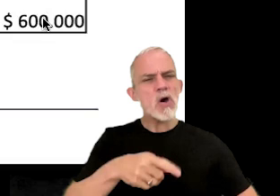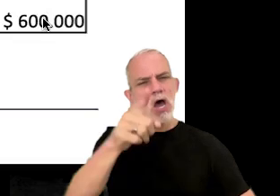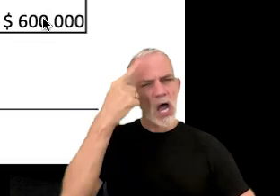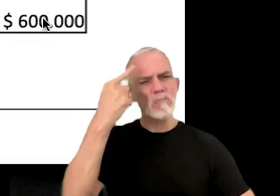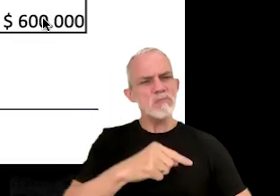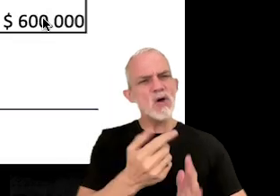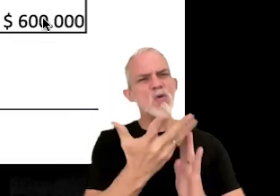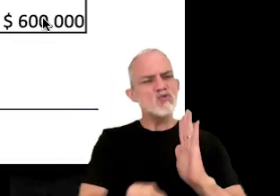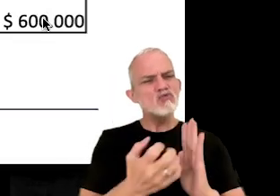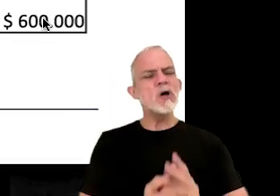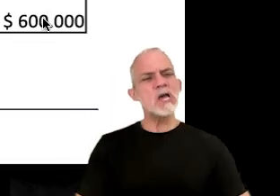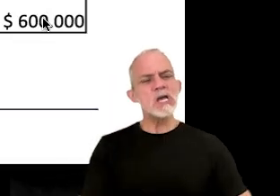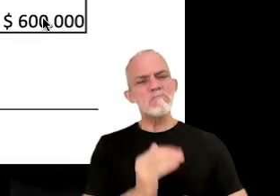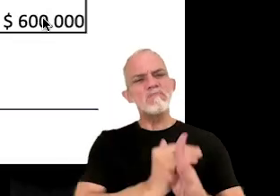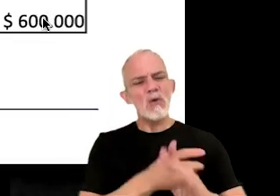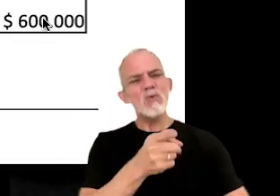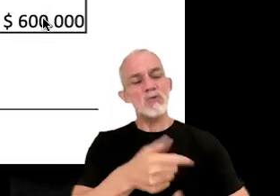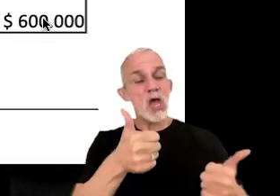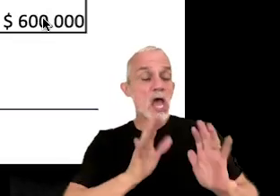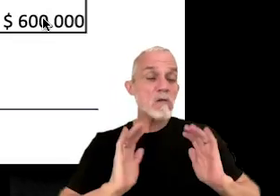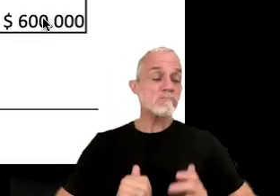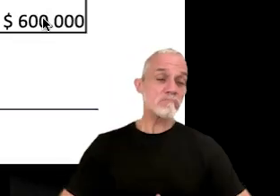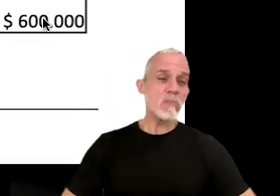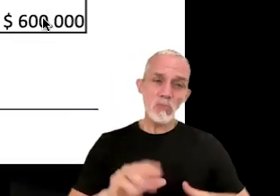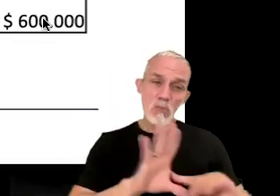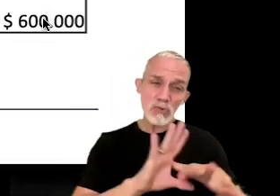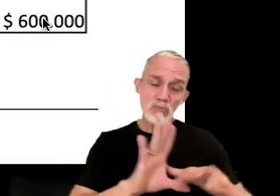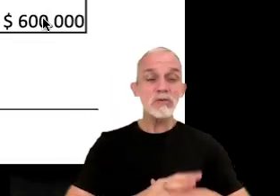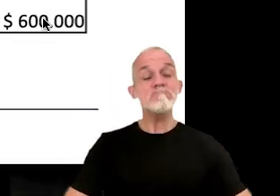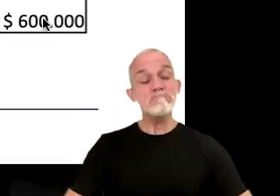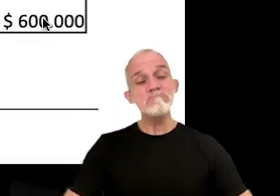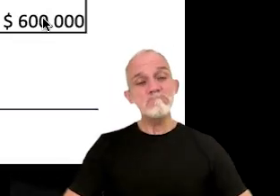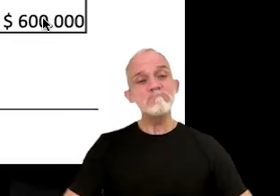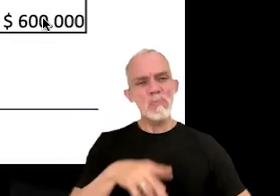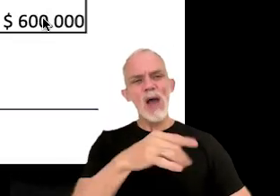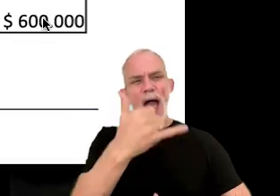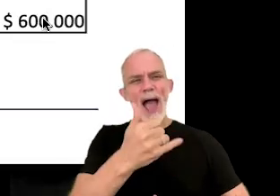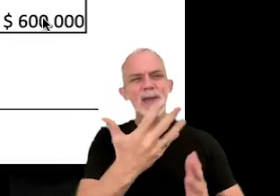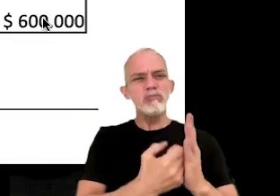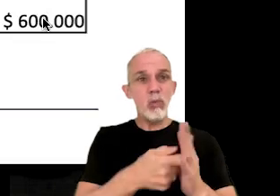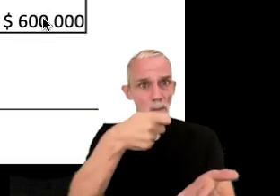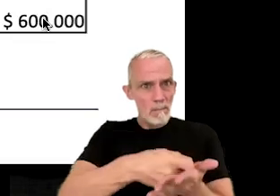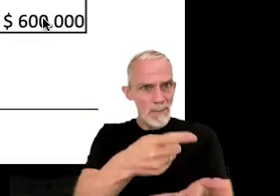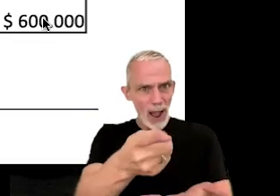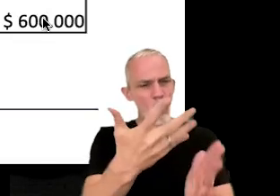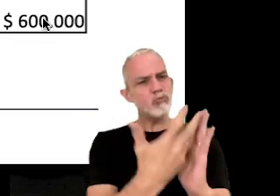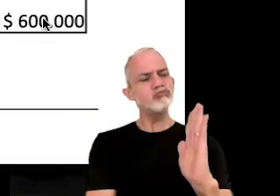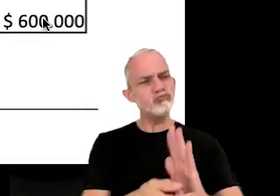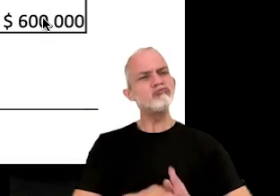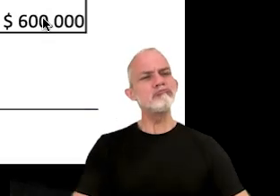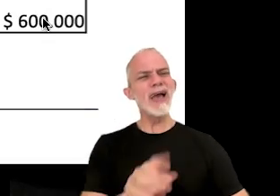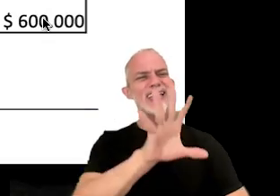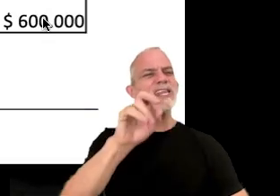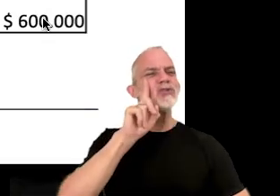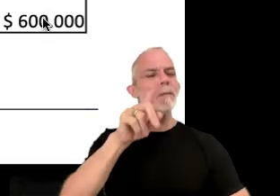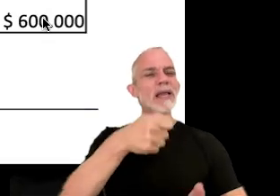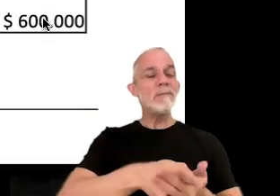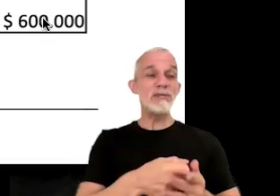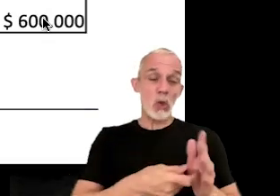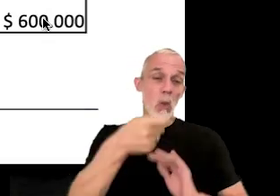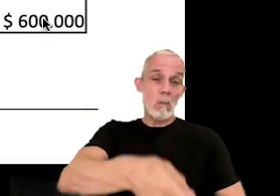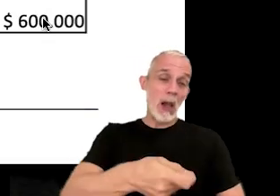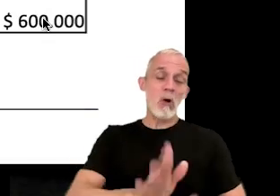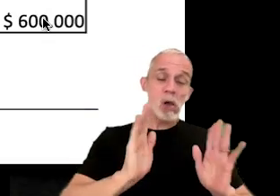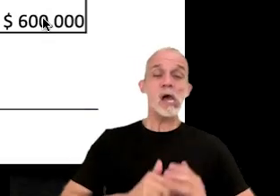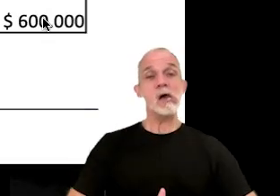retenciones y las percepciones son correctas, que las sufrió y que pagó 500.000 pesos de anticipo, vemos